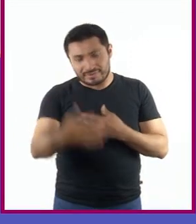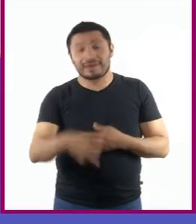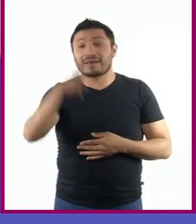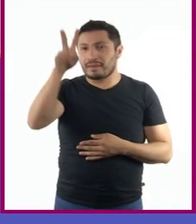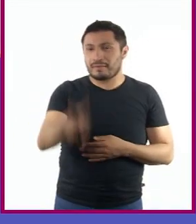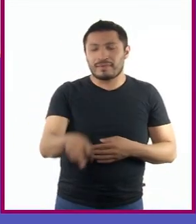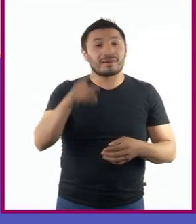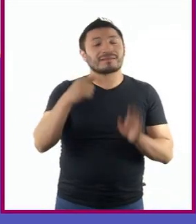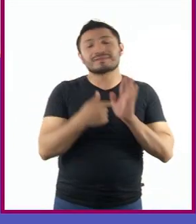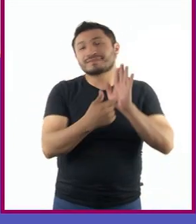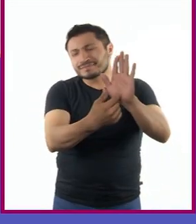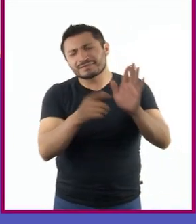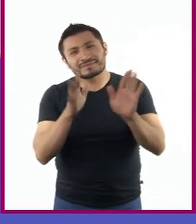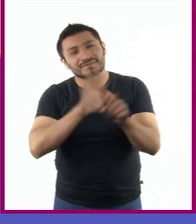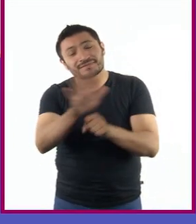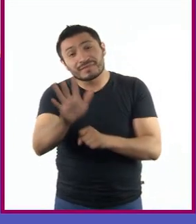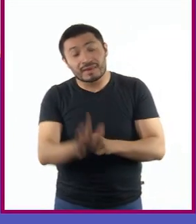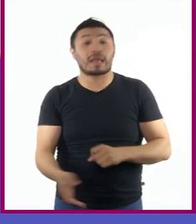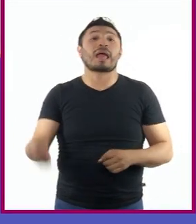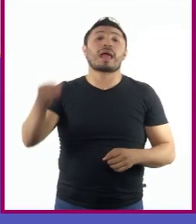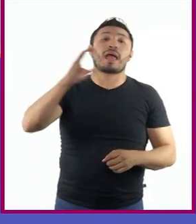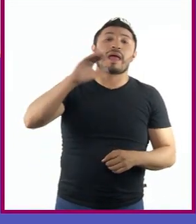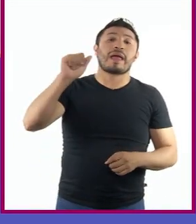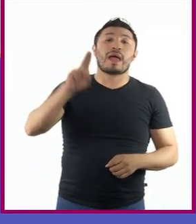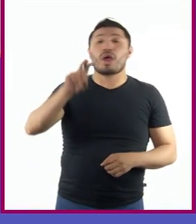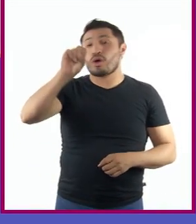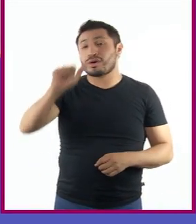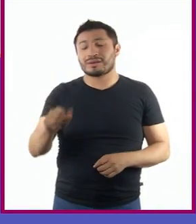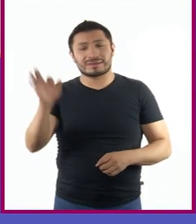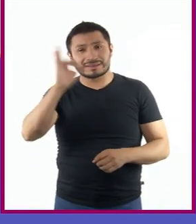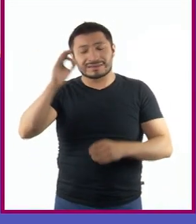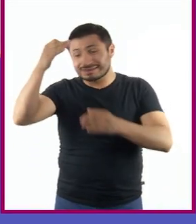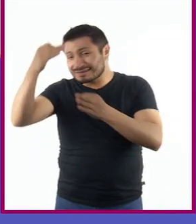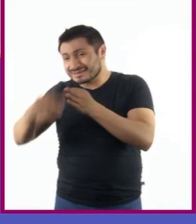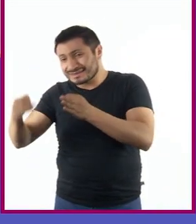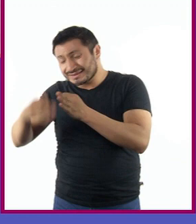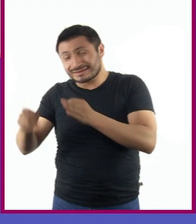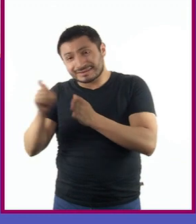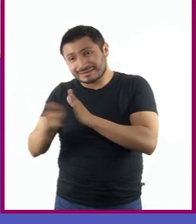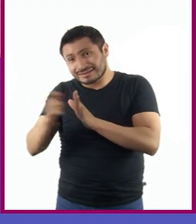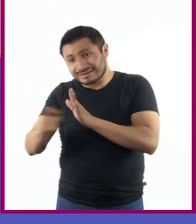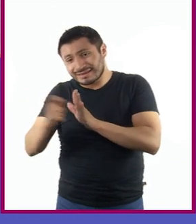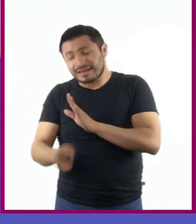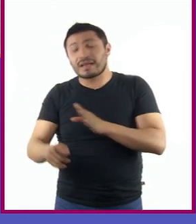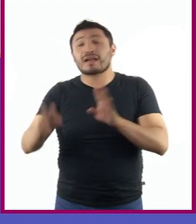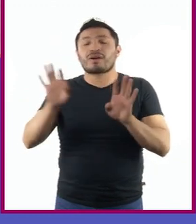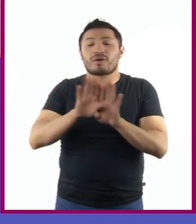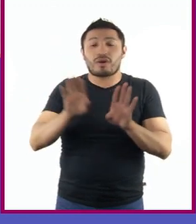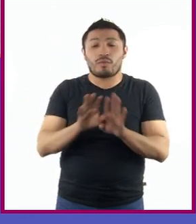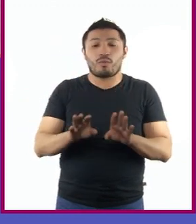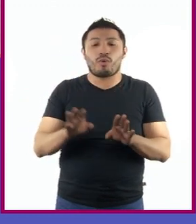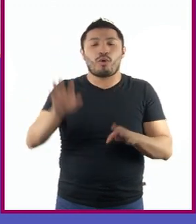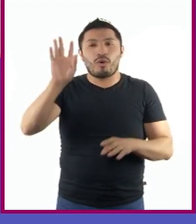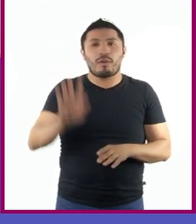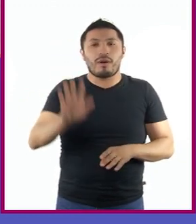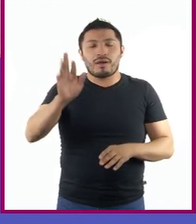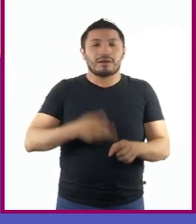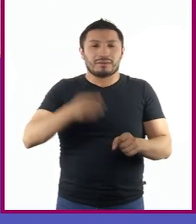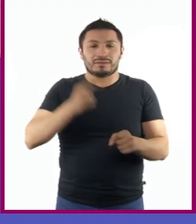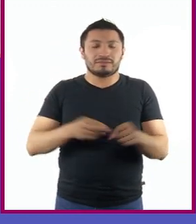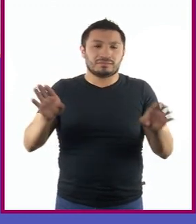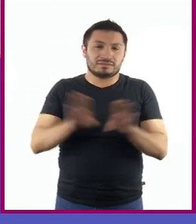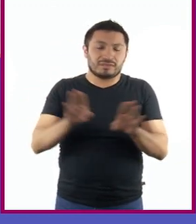señalarla? Claro, la causa aparece casi al final del fragmento y es que las versiones familiares de las gaseosas son vistas como